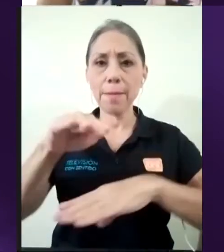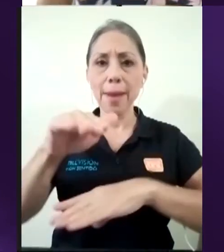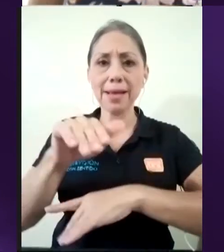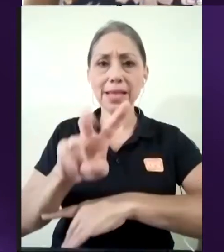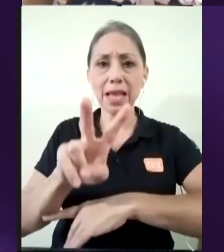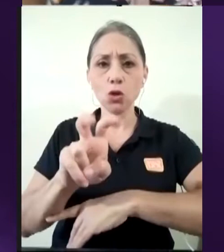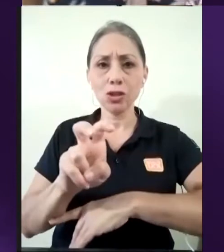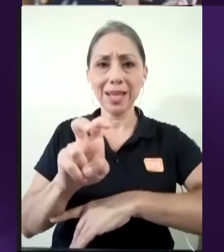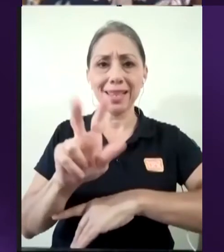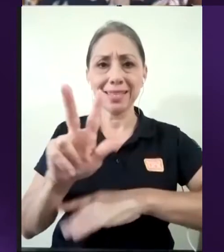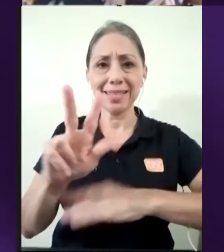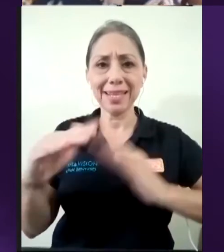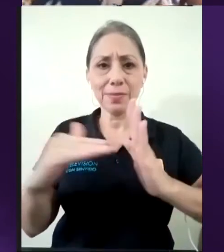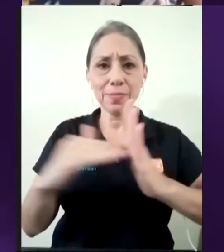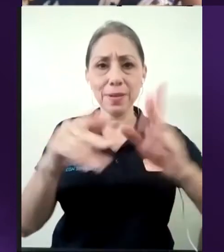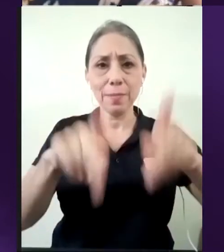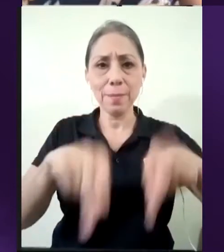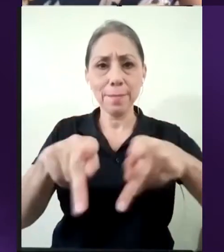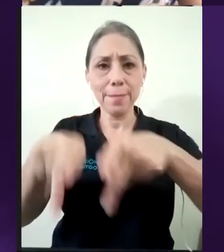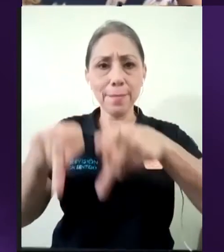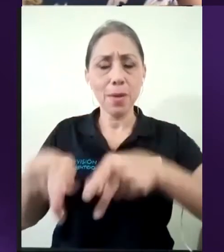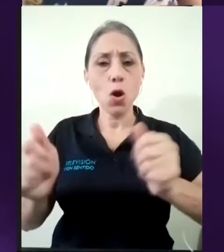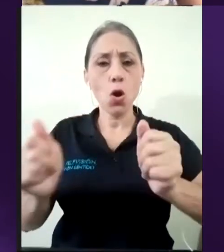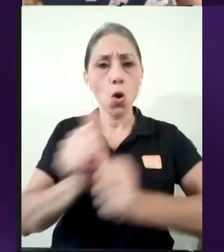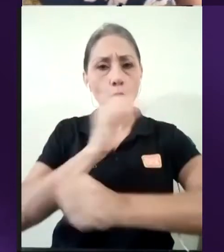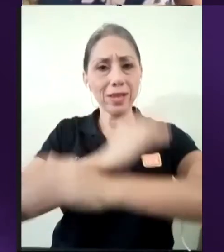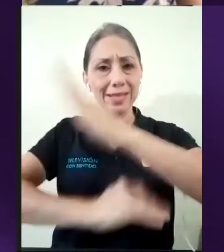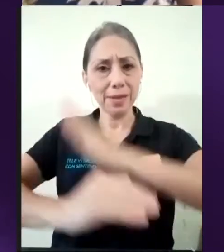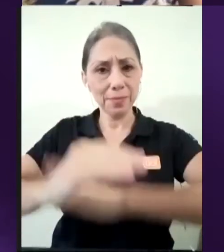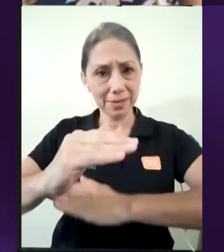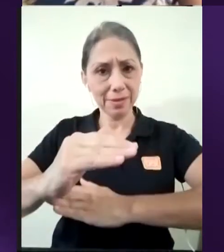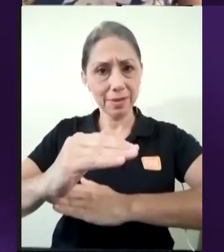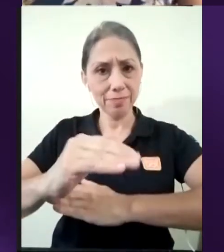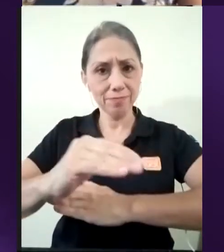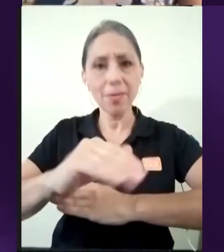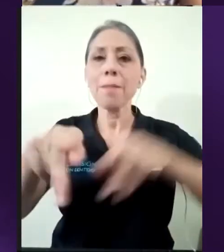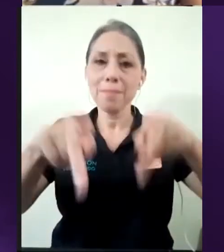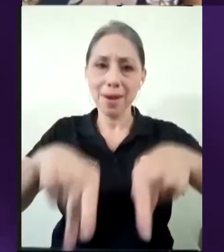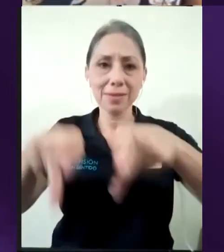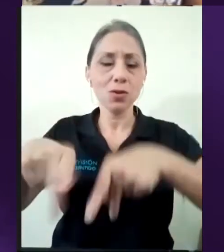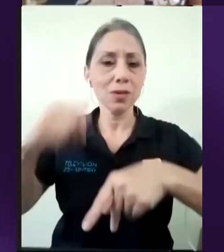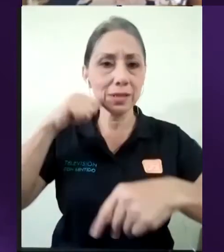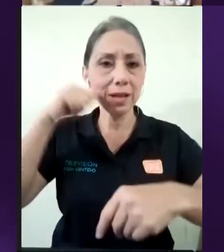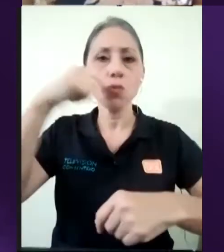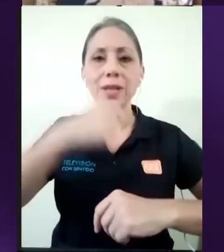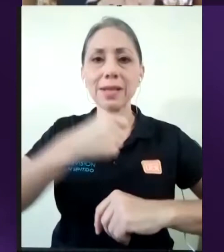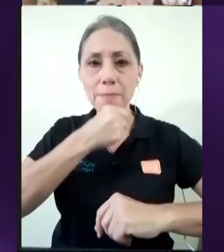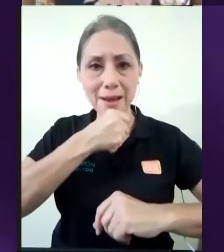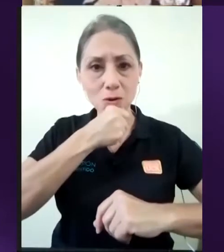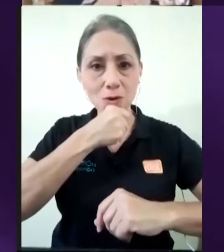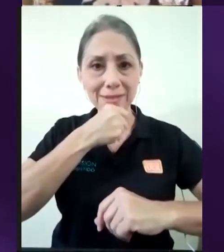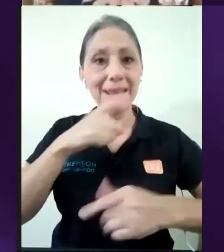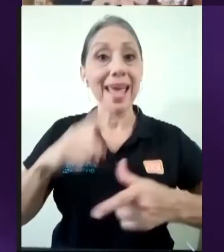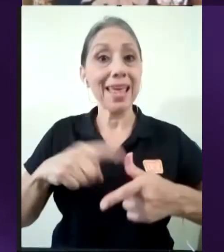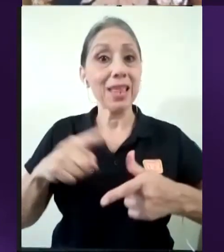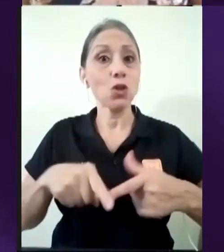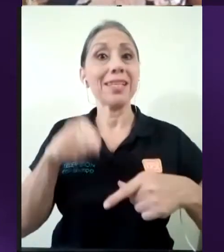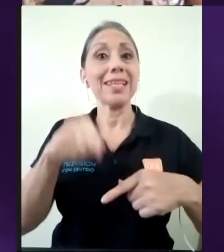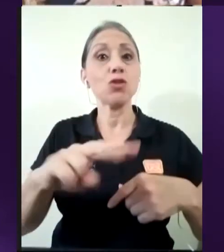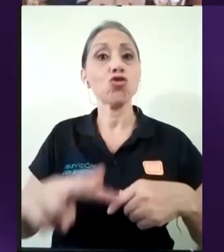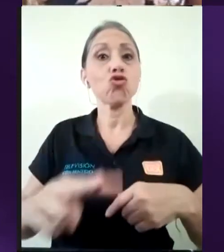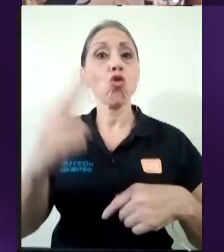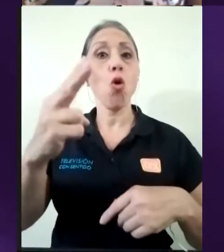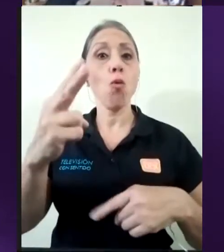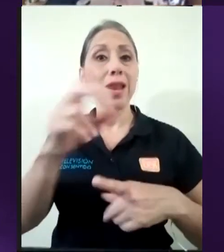203,000 personas con discapacidad que son personas adultas mayores. Entonces tienen esa doble